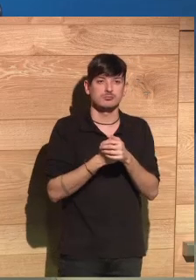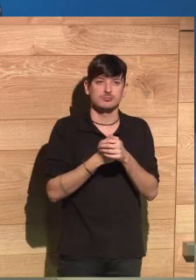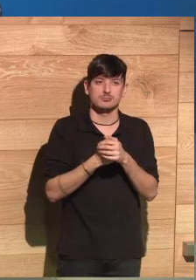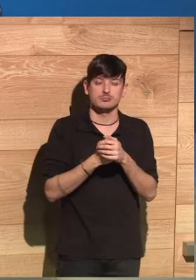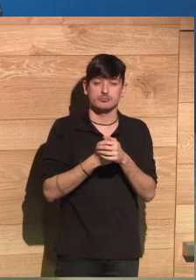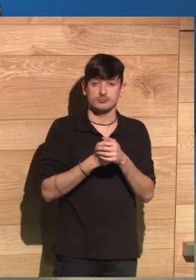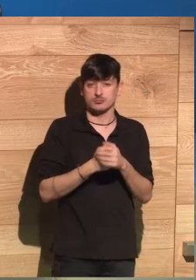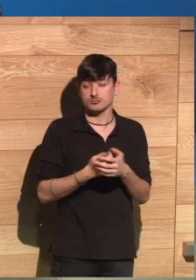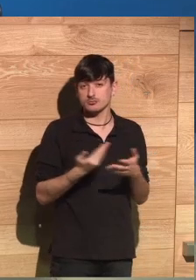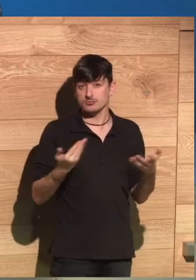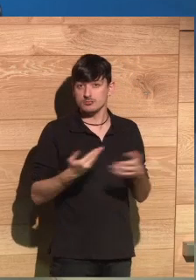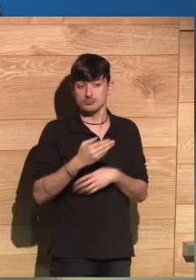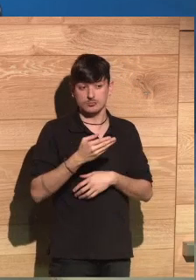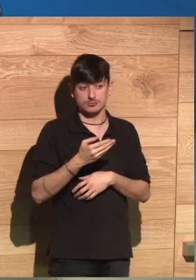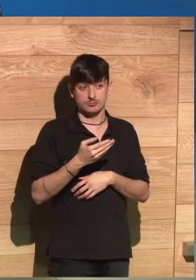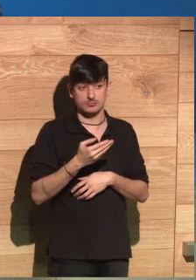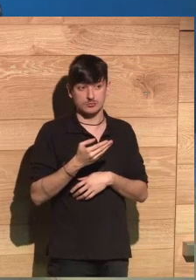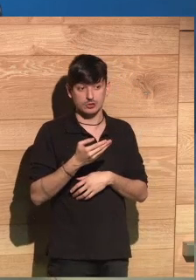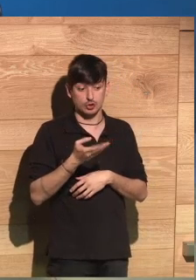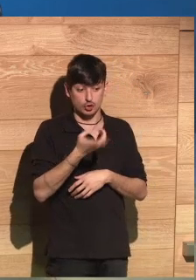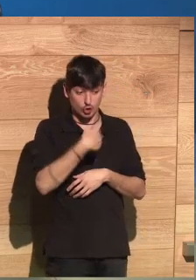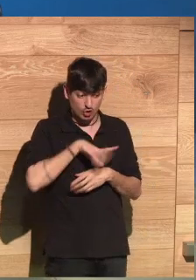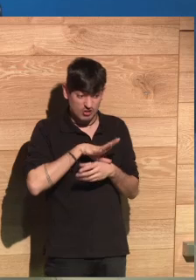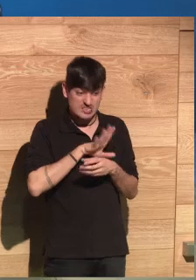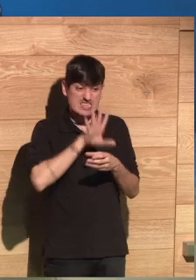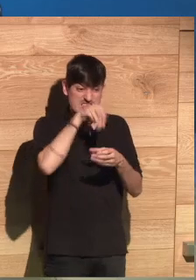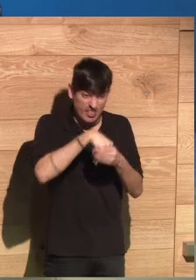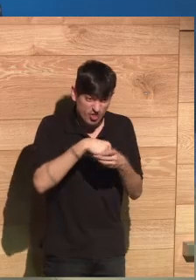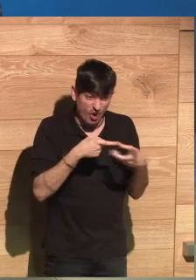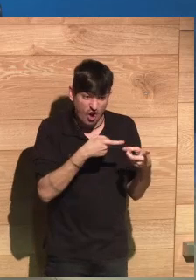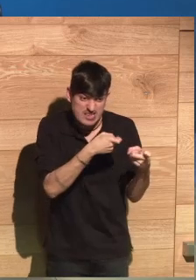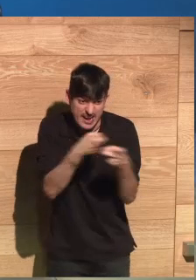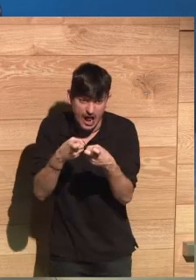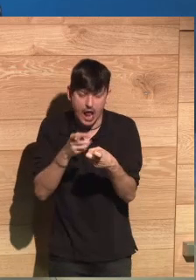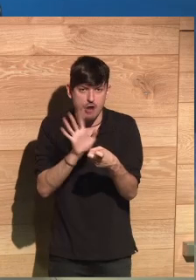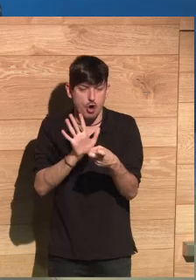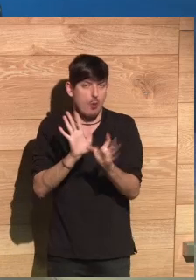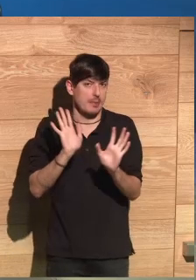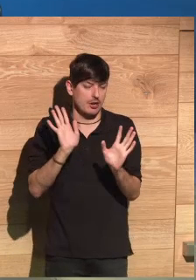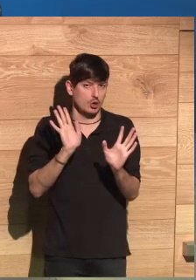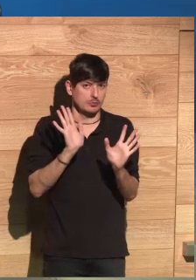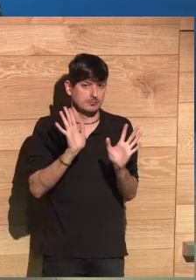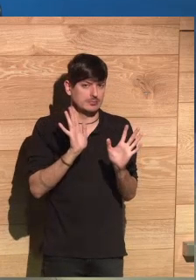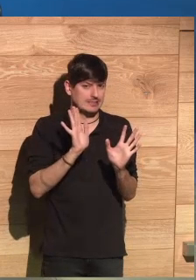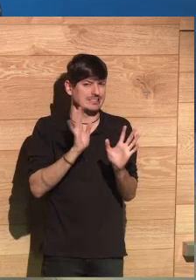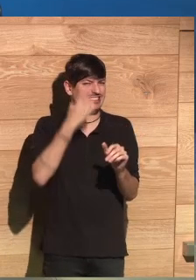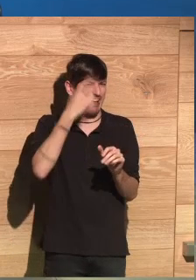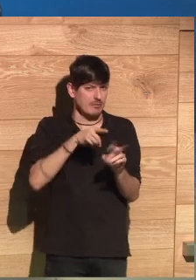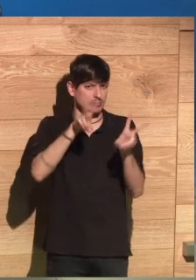incluso estando no tan implicados como los Estados Unidos de América, pero sí implicados en todos esos conflictos,